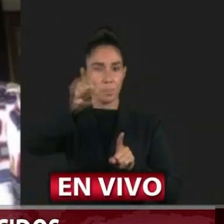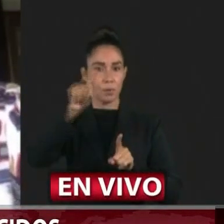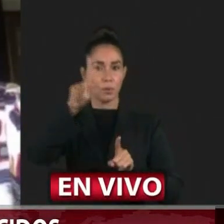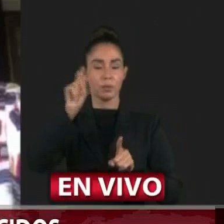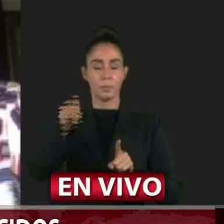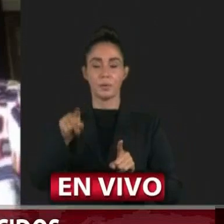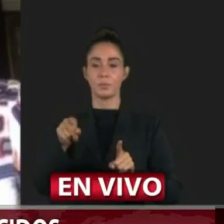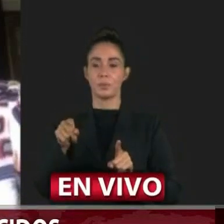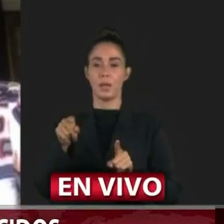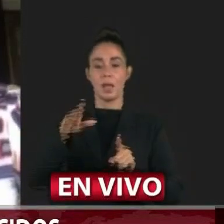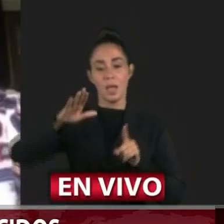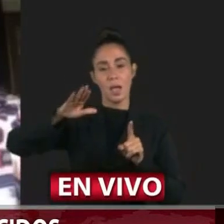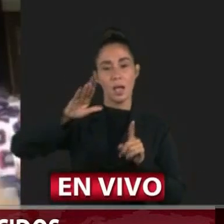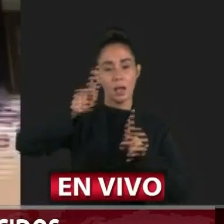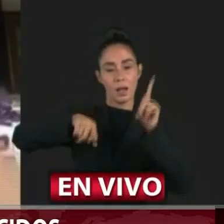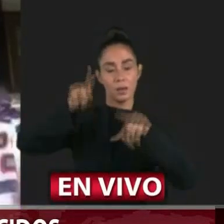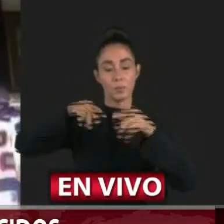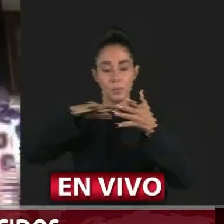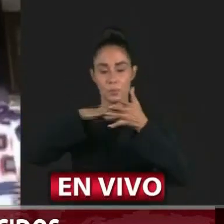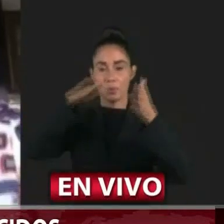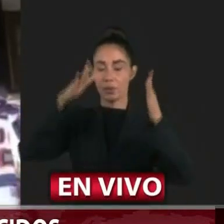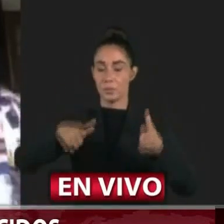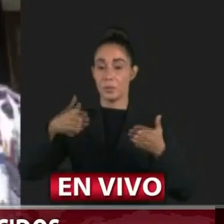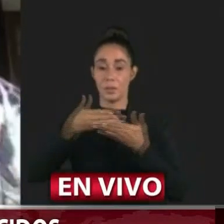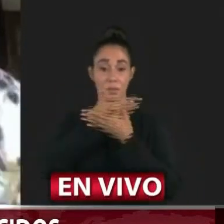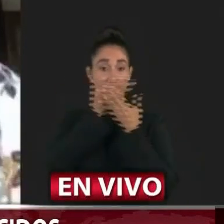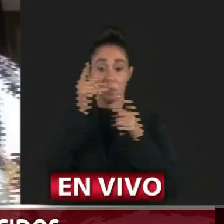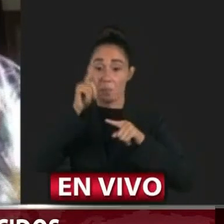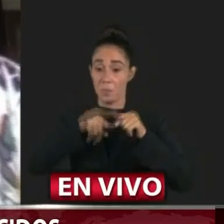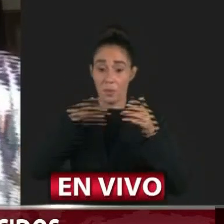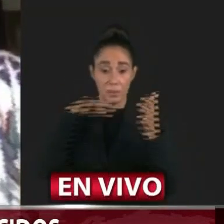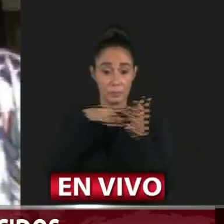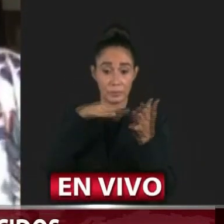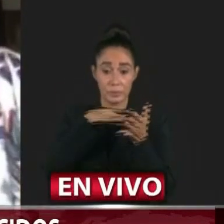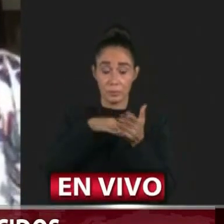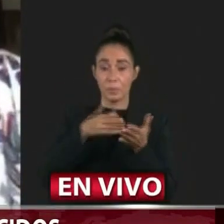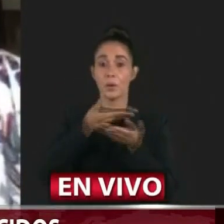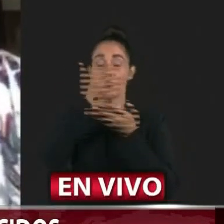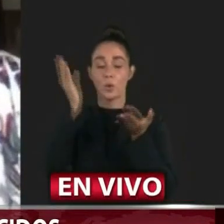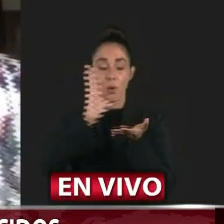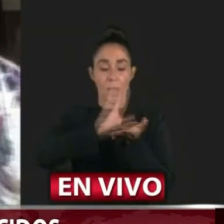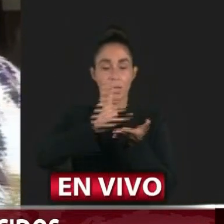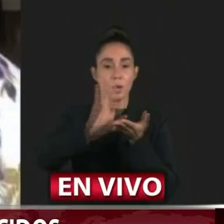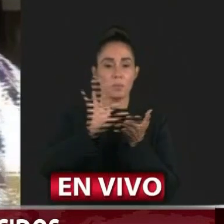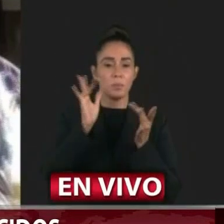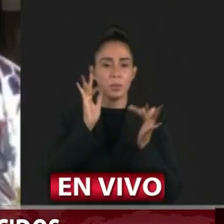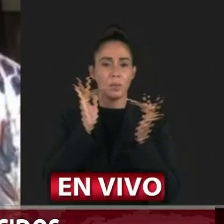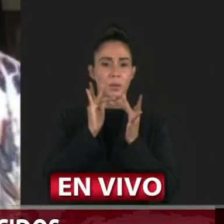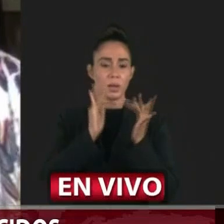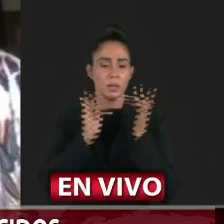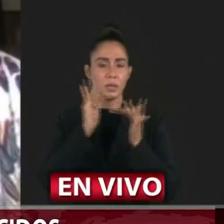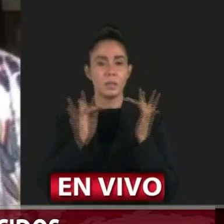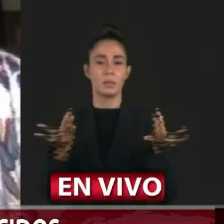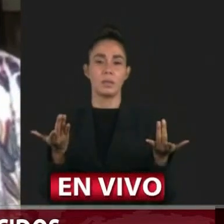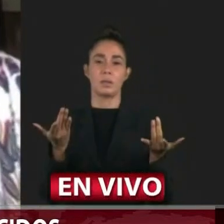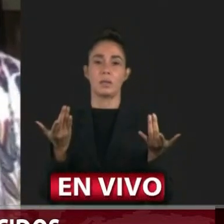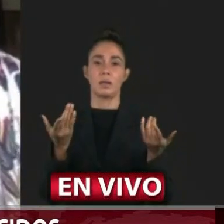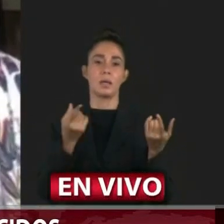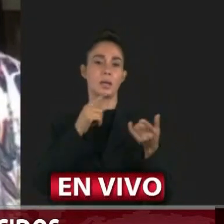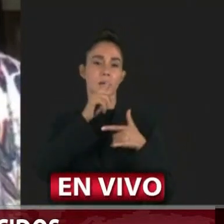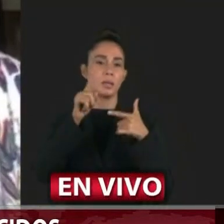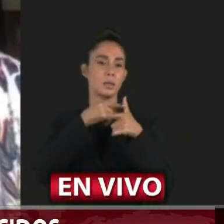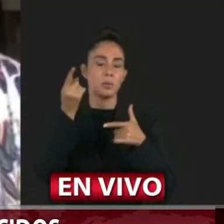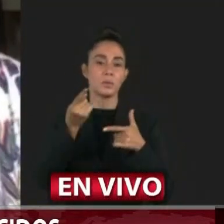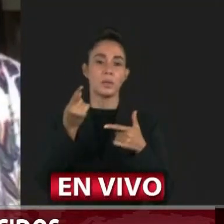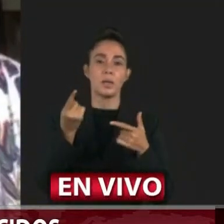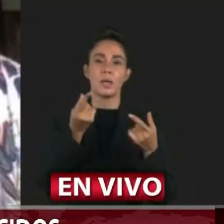una plataforma, y pues ya por el periodo fuera de las escuelas, ¿qué recomienda el Ministerio de Salud Pública